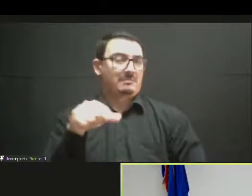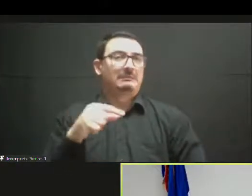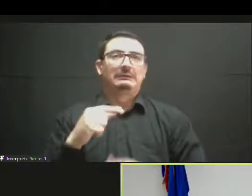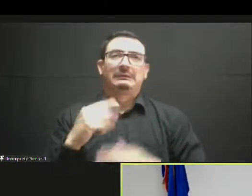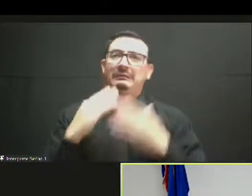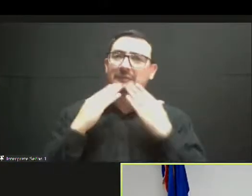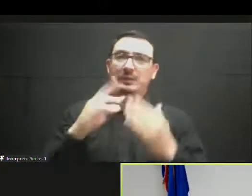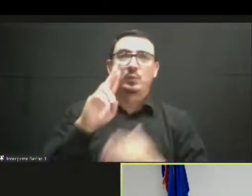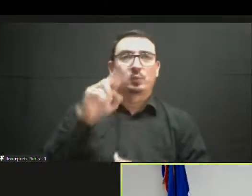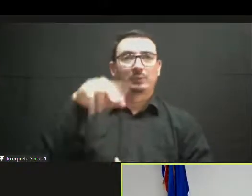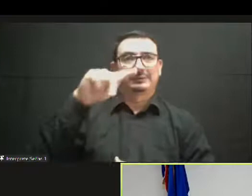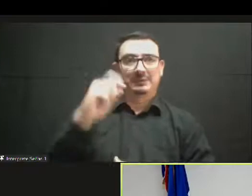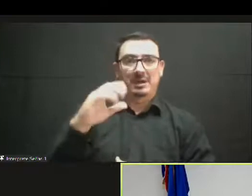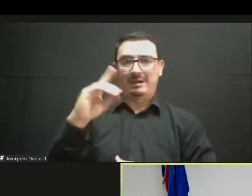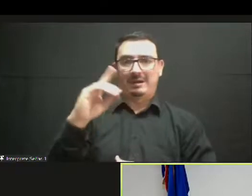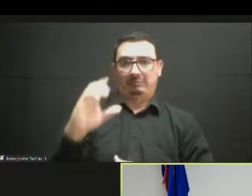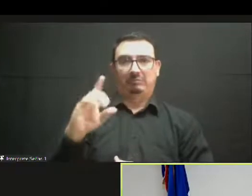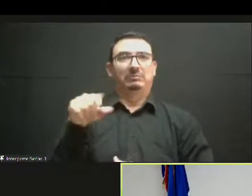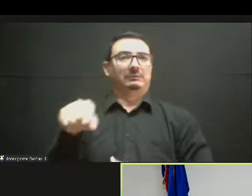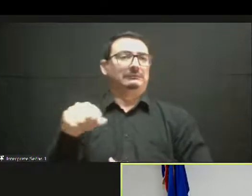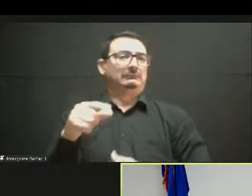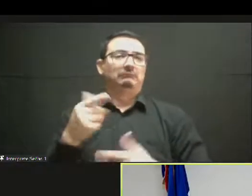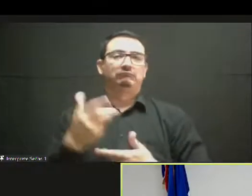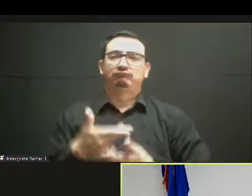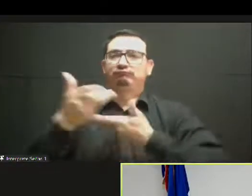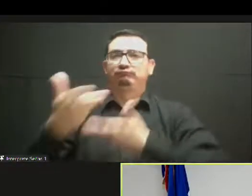por invitarnos a compartir con ustedes.